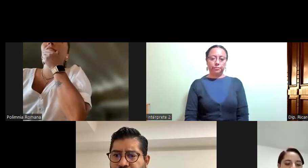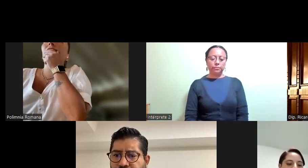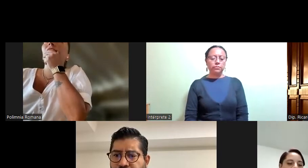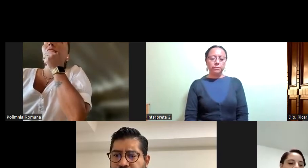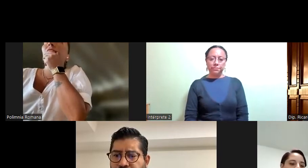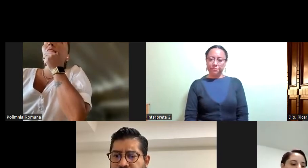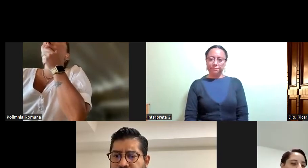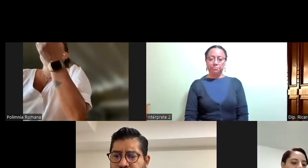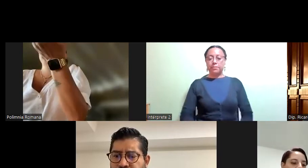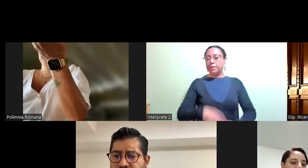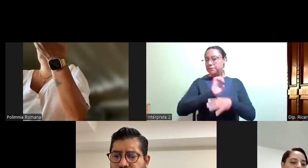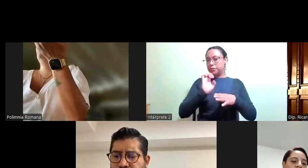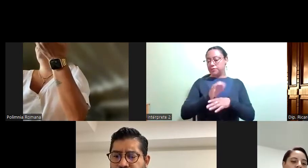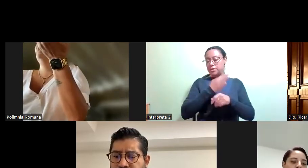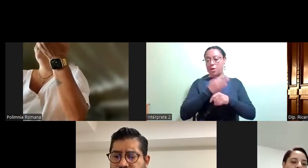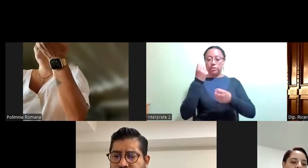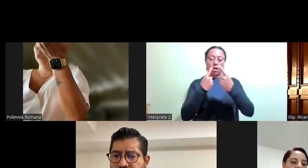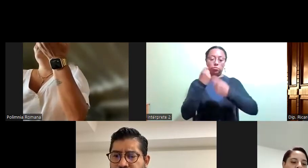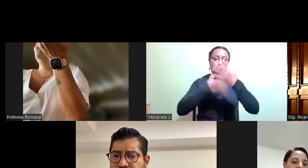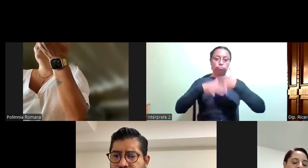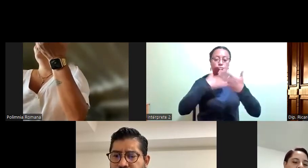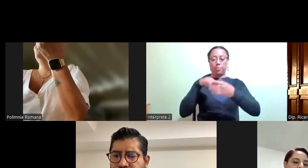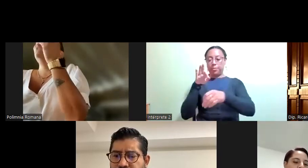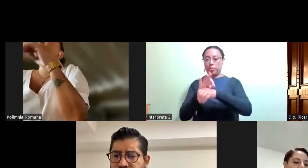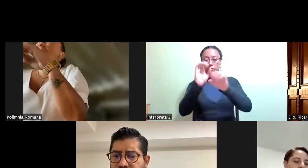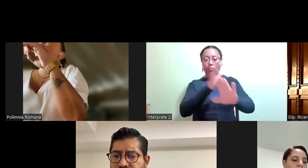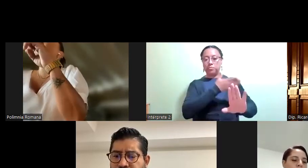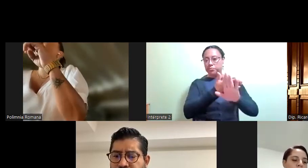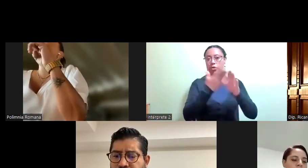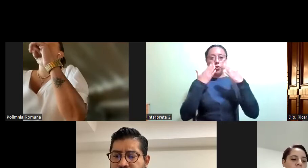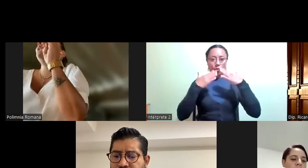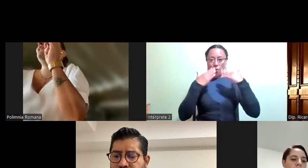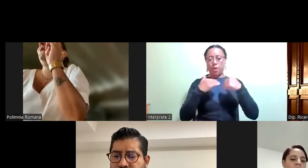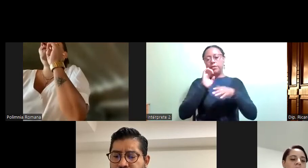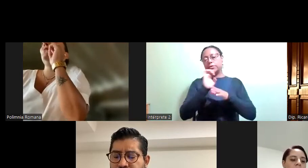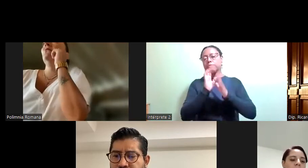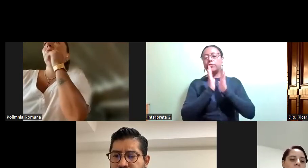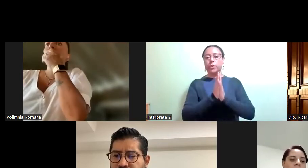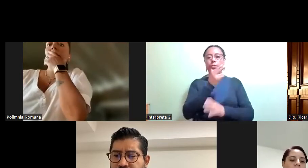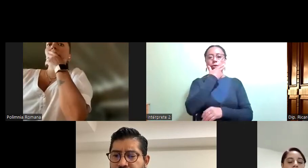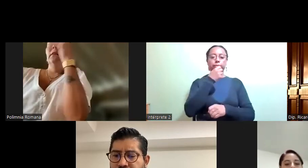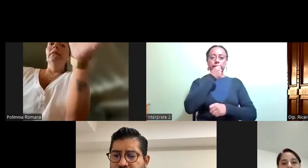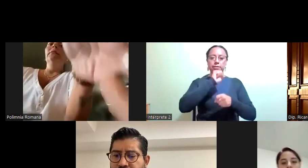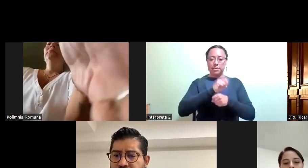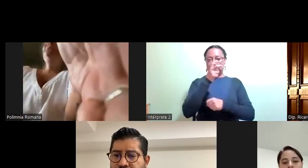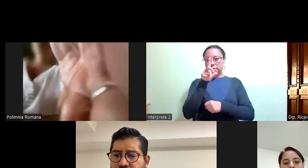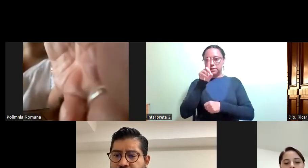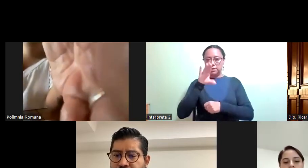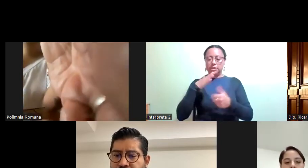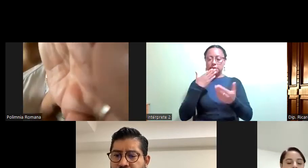Toda vez que no existen oradores en contra ni a favor, le solicito al secretario someter a votación el presente dictamen.